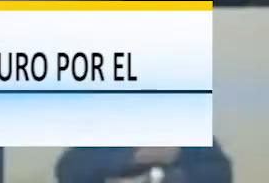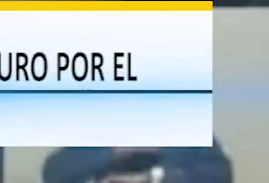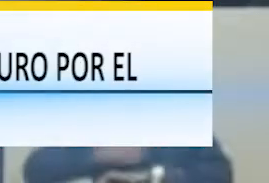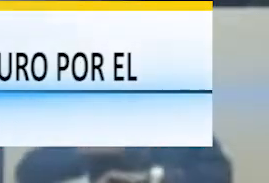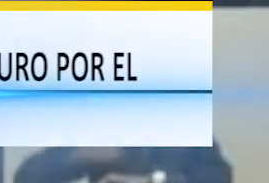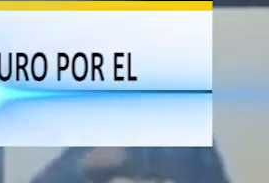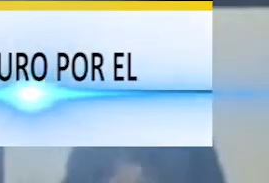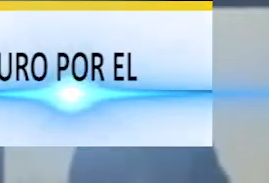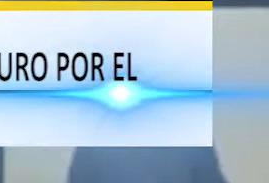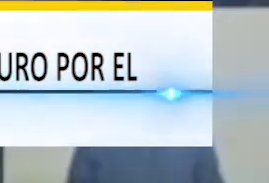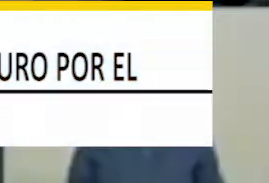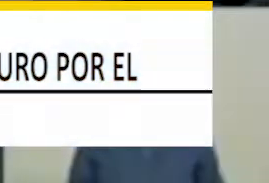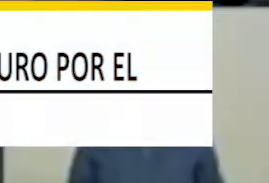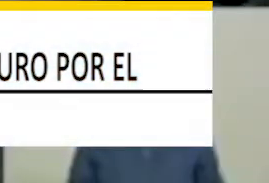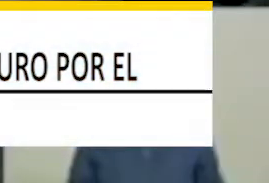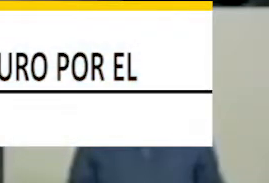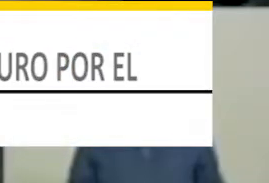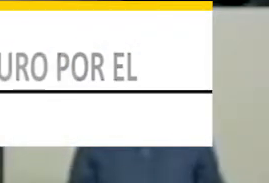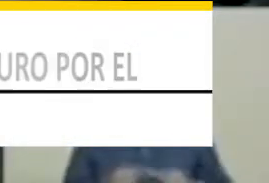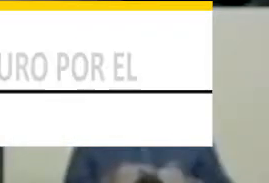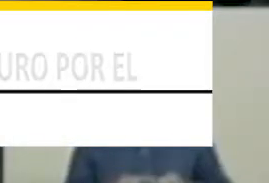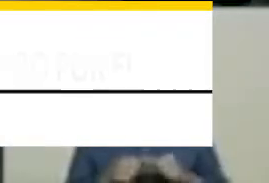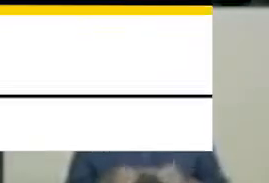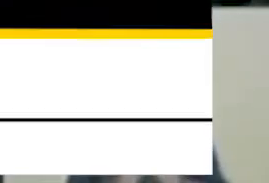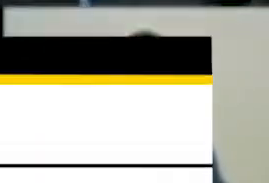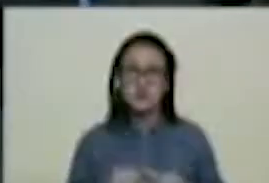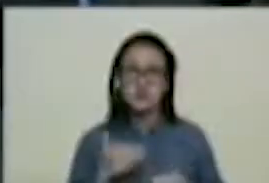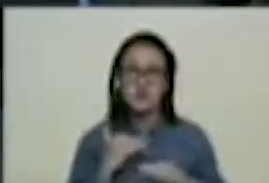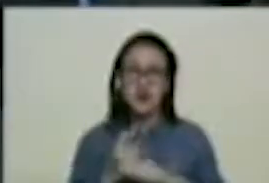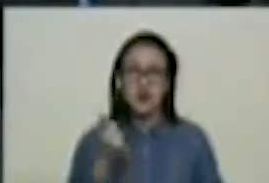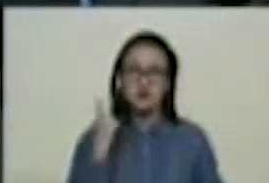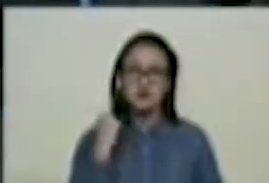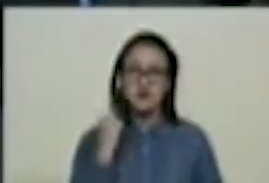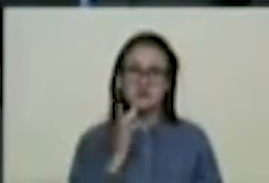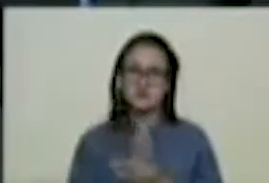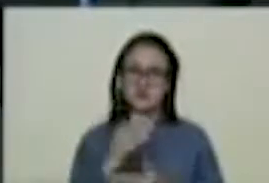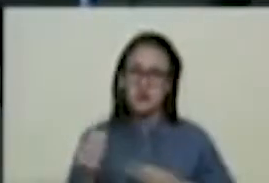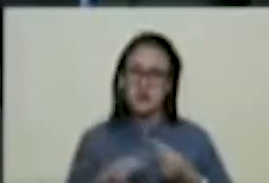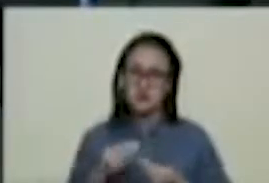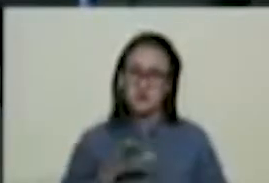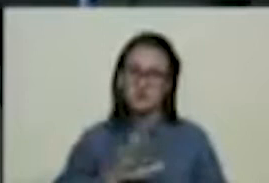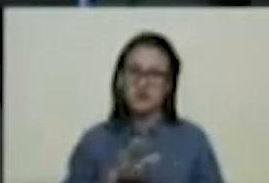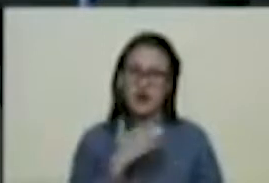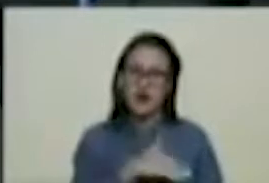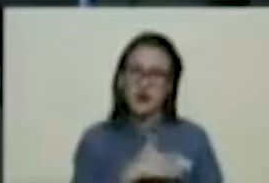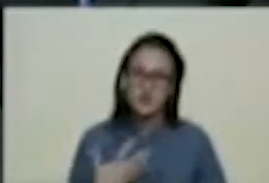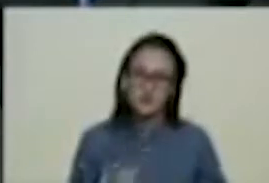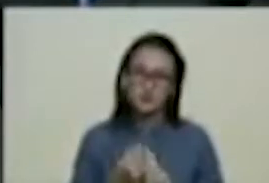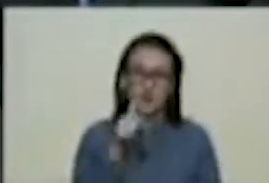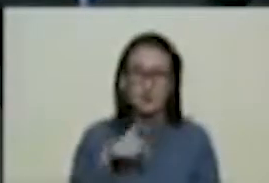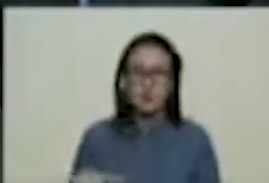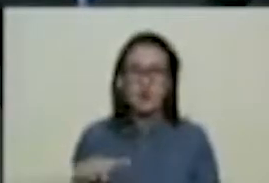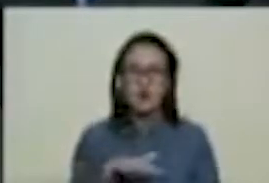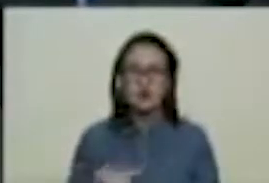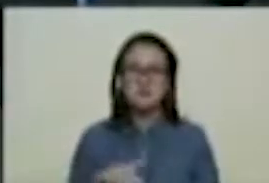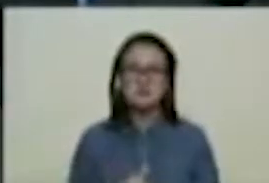de nuestra patria. Nosotros seguiremos, como lo hicimos ayer y lo haremos siempre, en las calles, con el pueblo, siguiendo